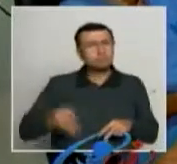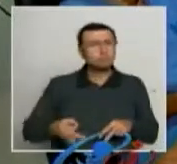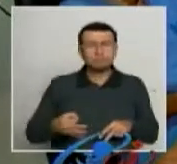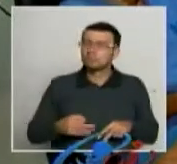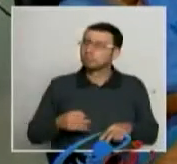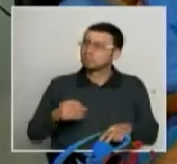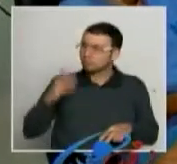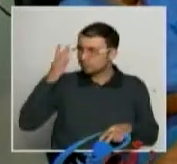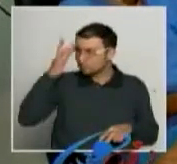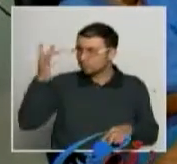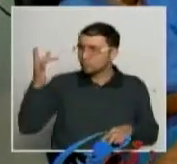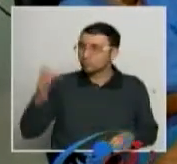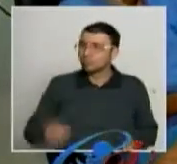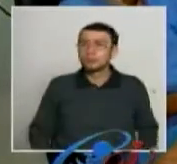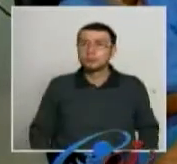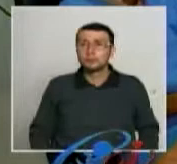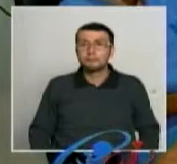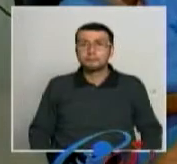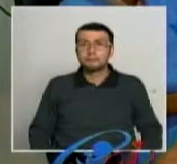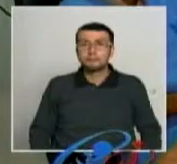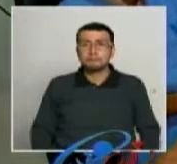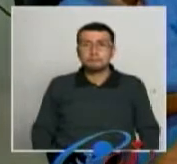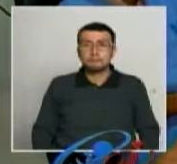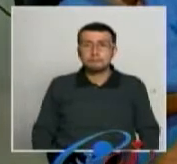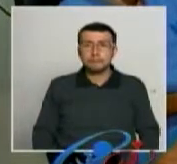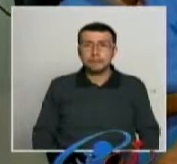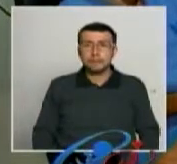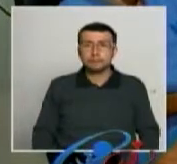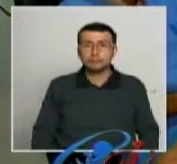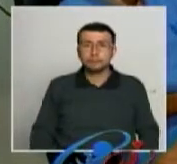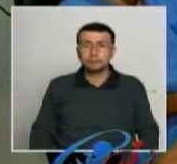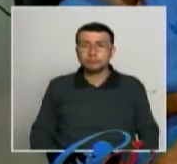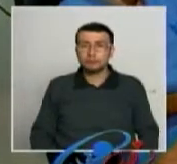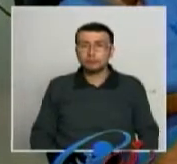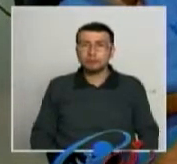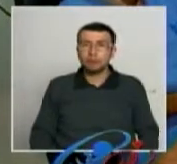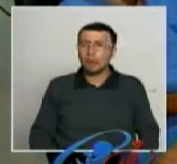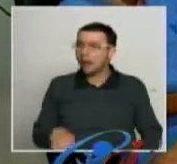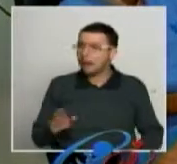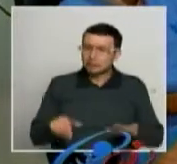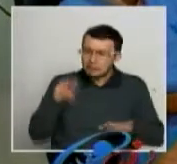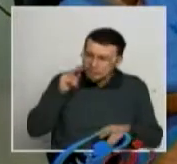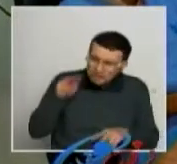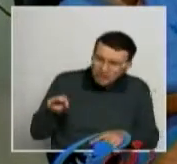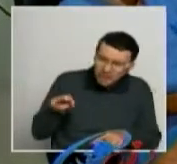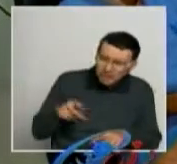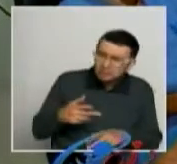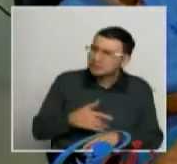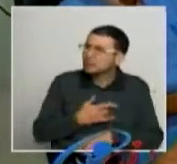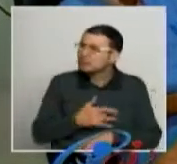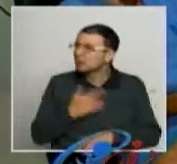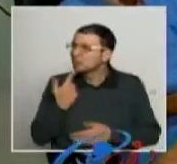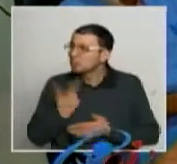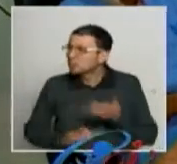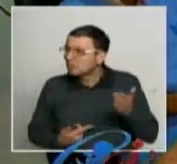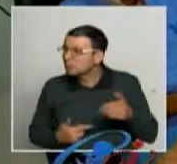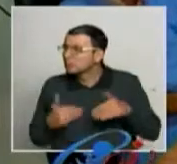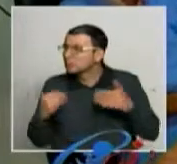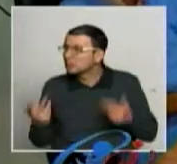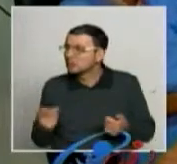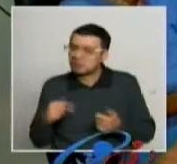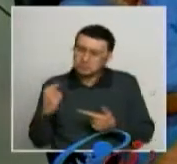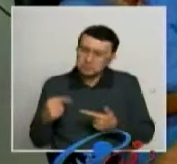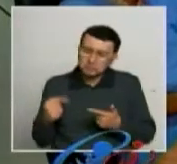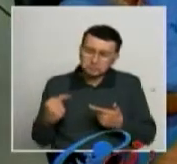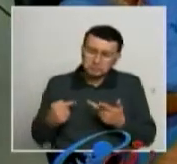examen? Bueno, generalmente el examen físico muchas veces es evidente, y sobre todo por el tipo de sintomatología que el paciente narra